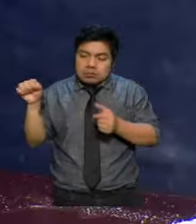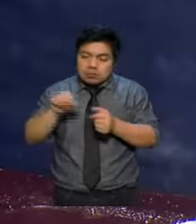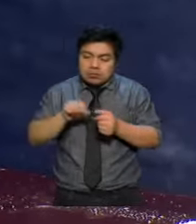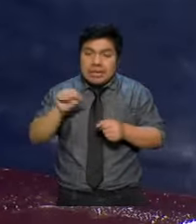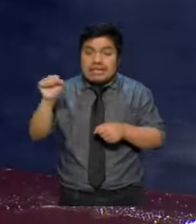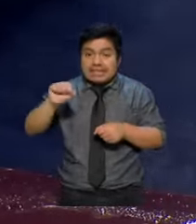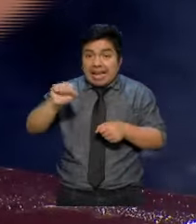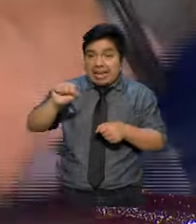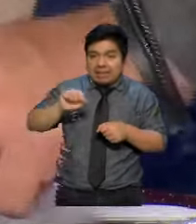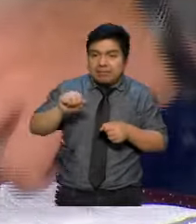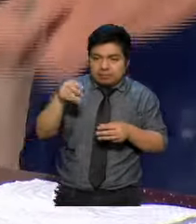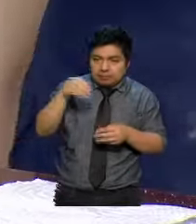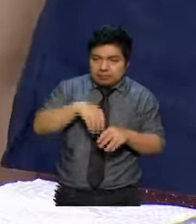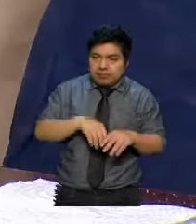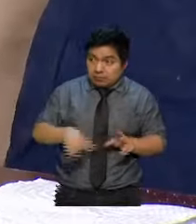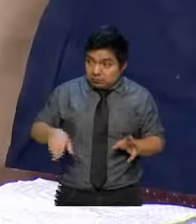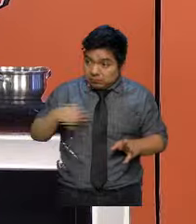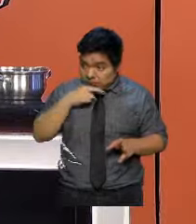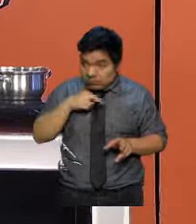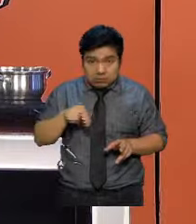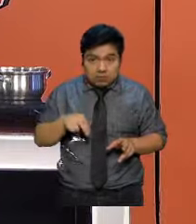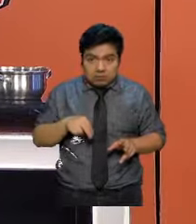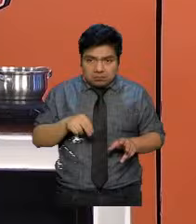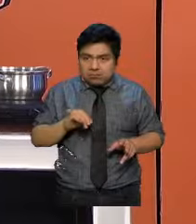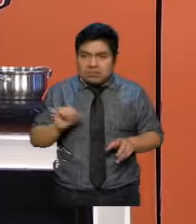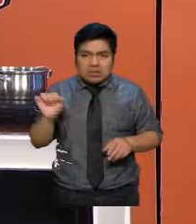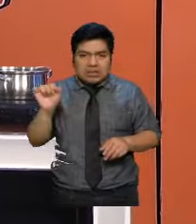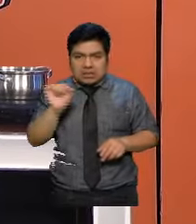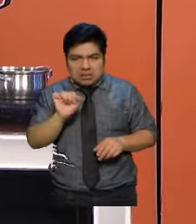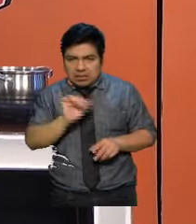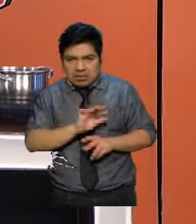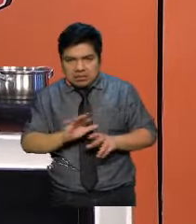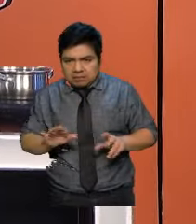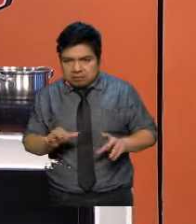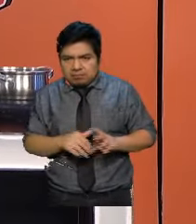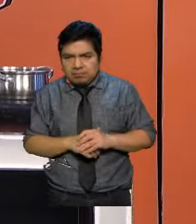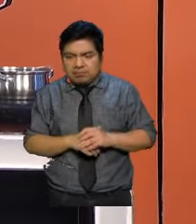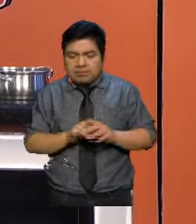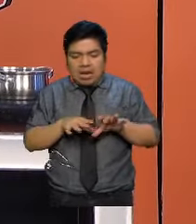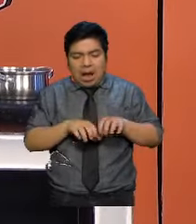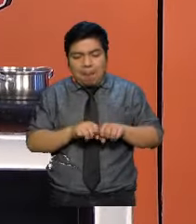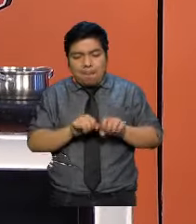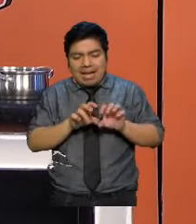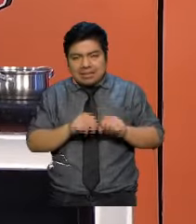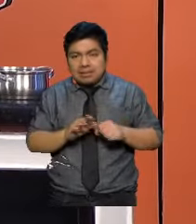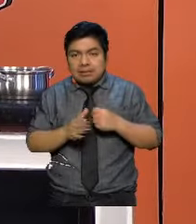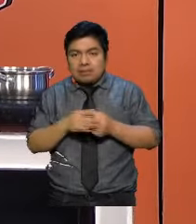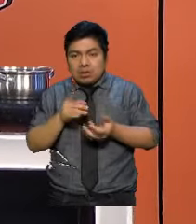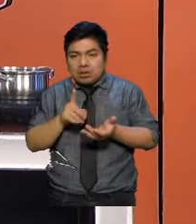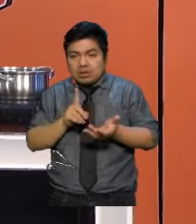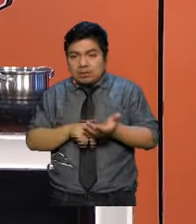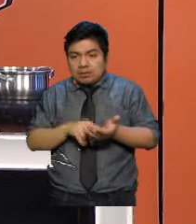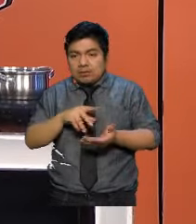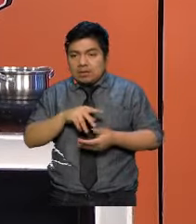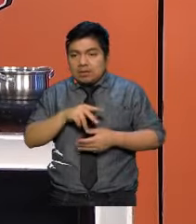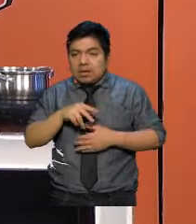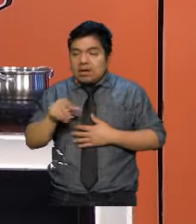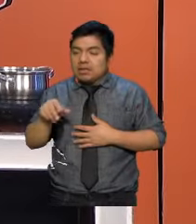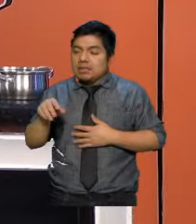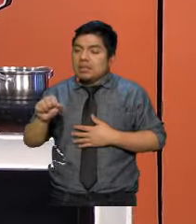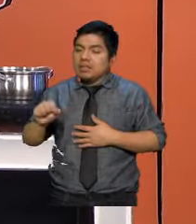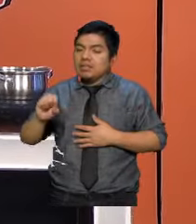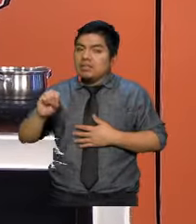sal. ¿Sal? ¿De una vez? Ajá, lo único que lleva sal en esta receta es la masa, porque el relleno lleva salsa de soya.